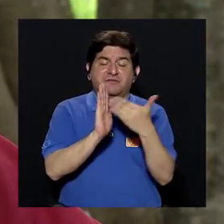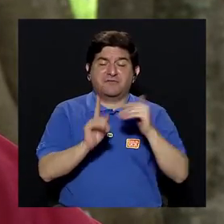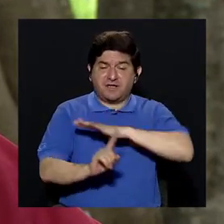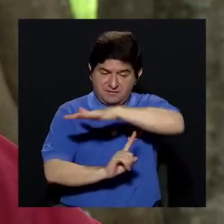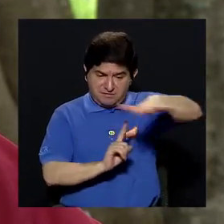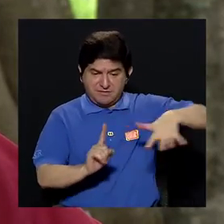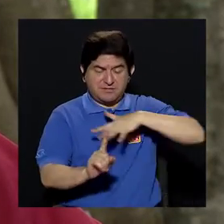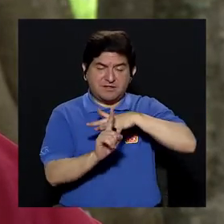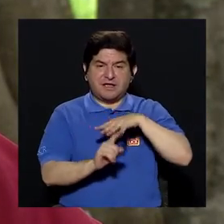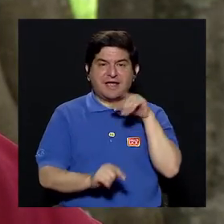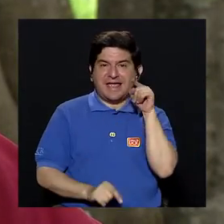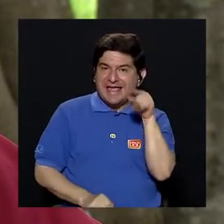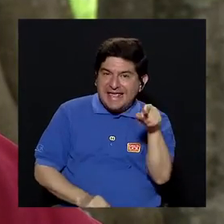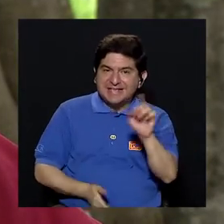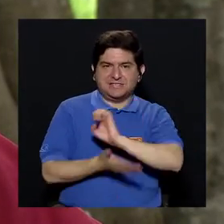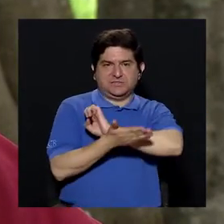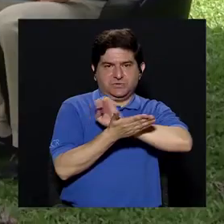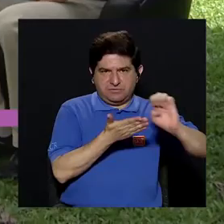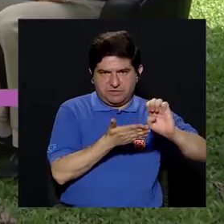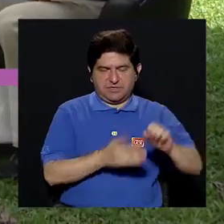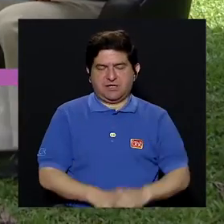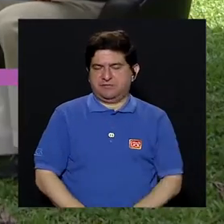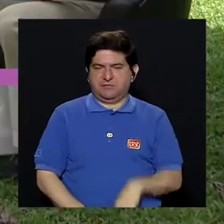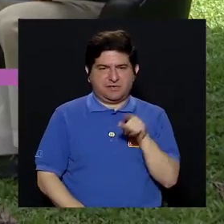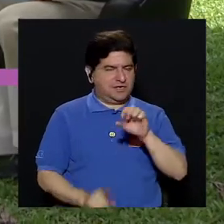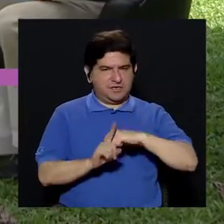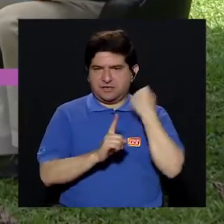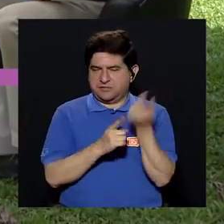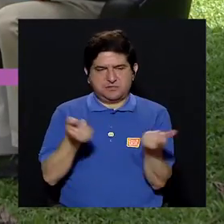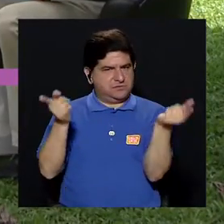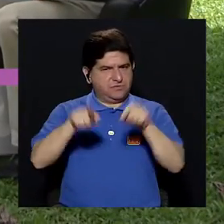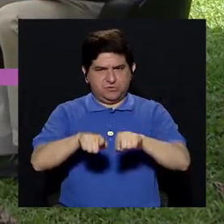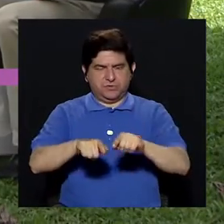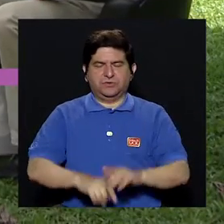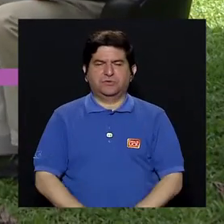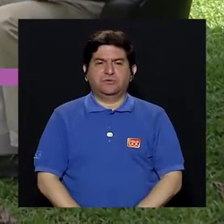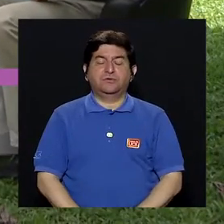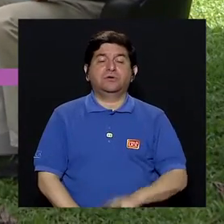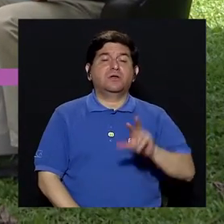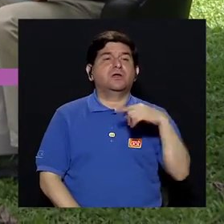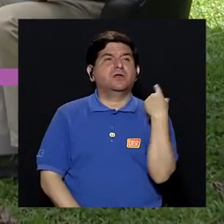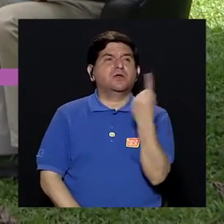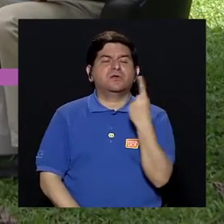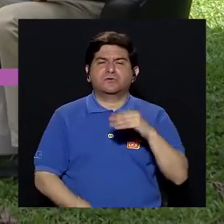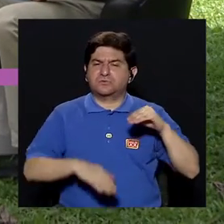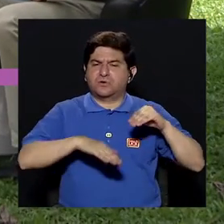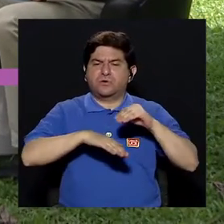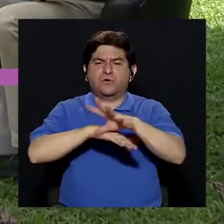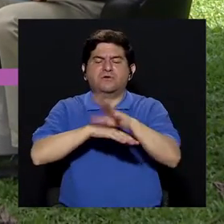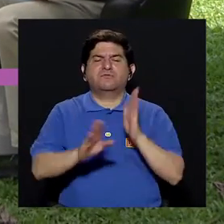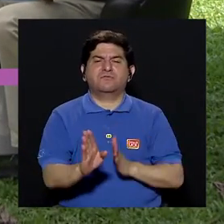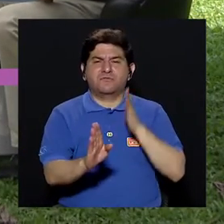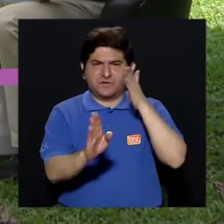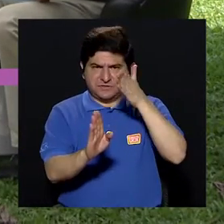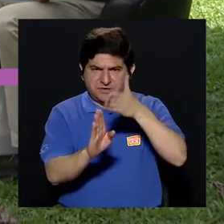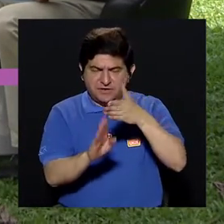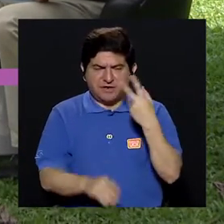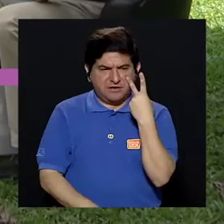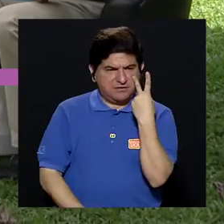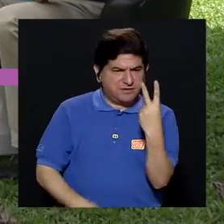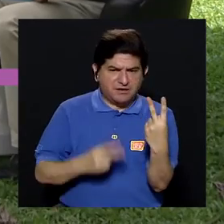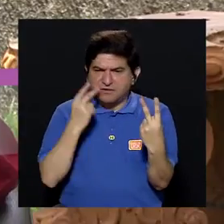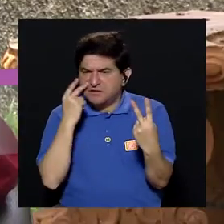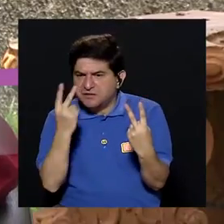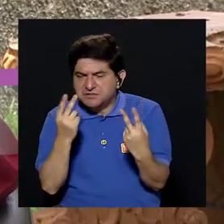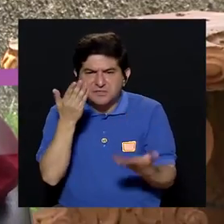su entorno, eso es lo que tenemos que prevenir, no llegar ahí. Y hay que considerar no solo, digamos, las consecuencias más directas que uno